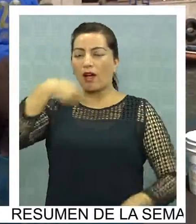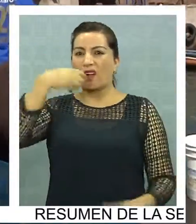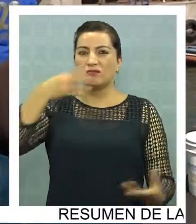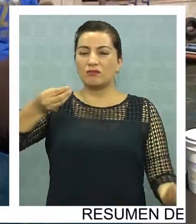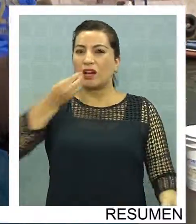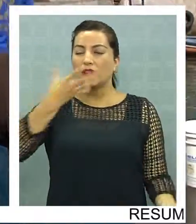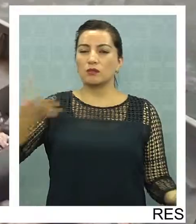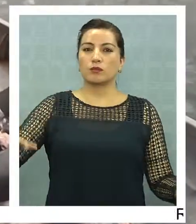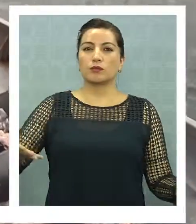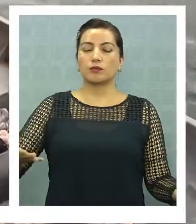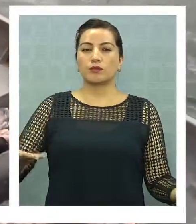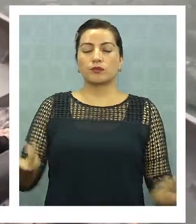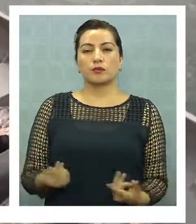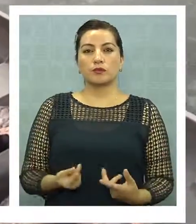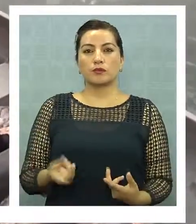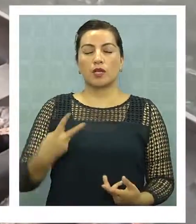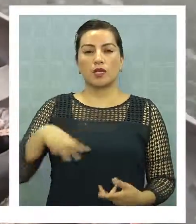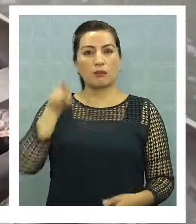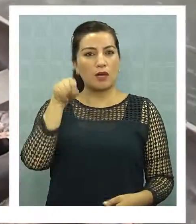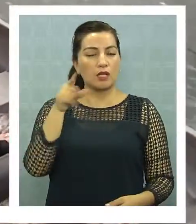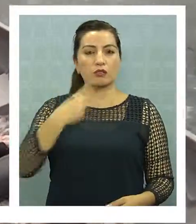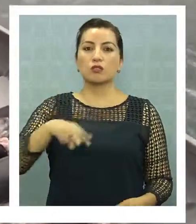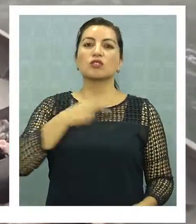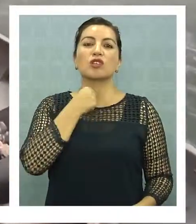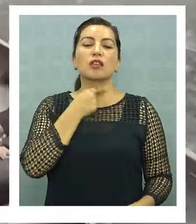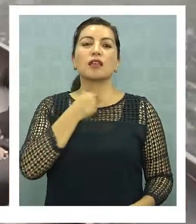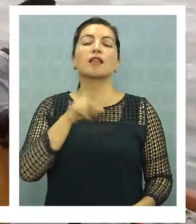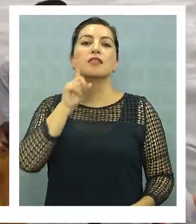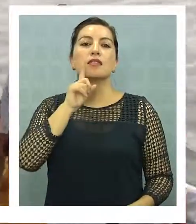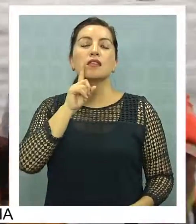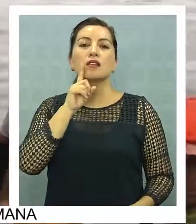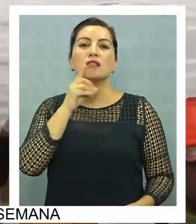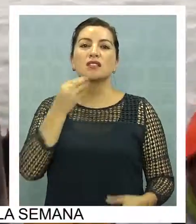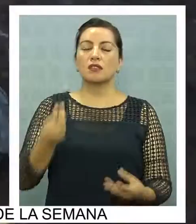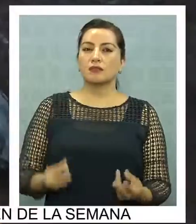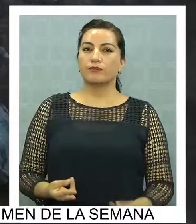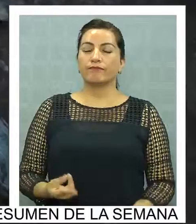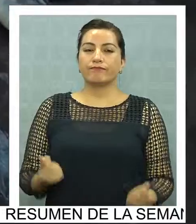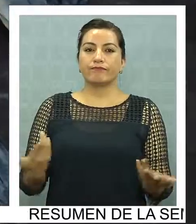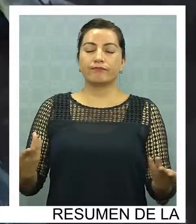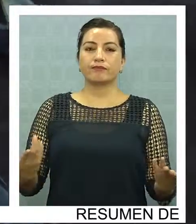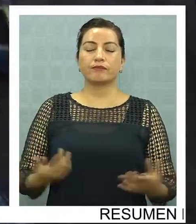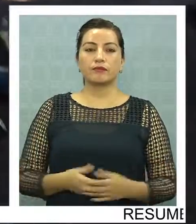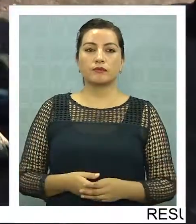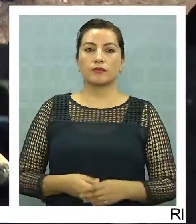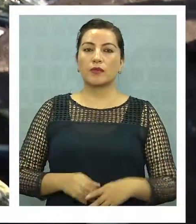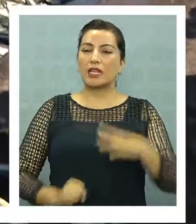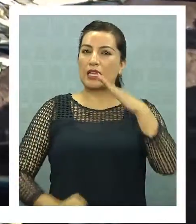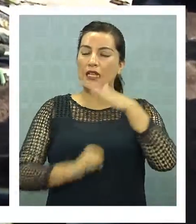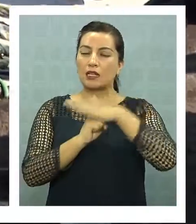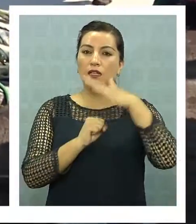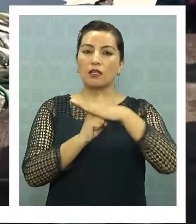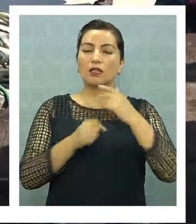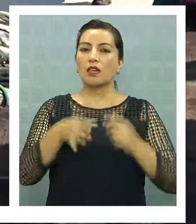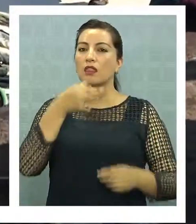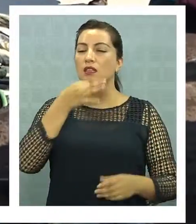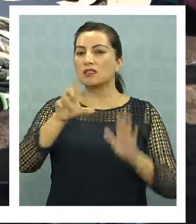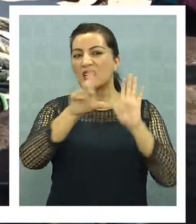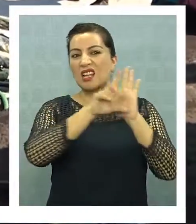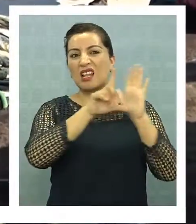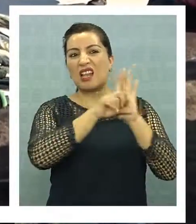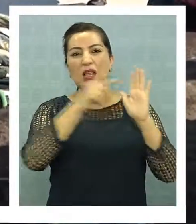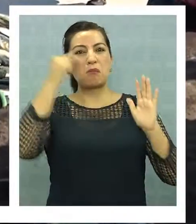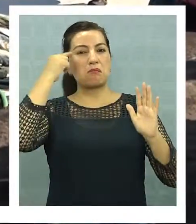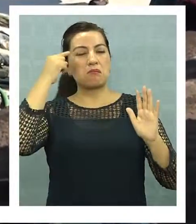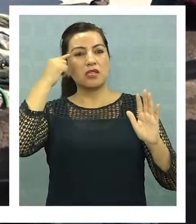y poblacional. Entonces para eso queríamos tener nuestros recursos como siempre lo hemos tenido. El dirigente señala que la ley los considera